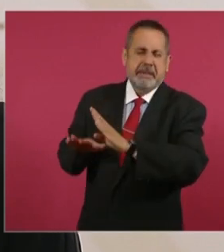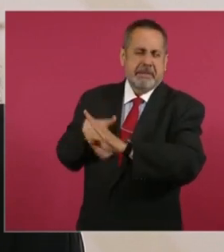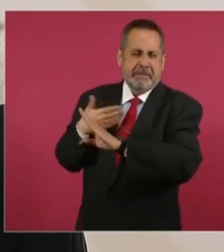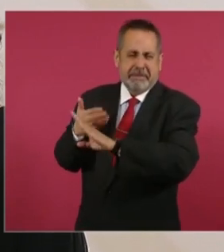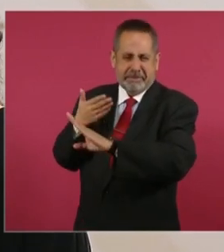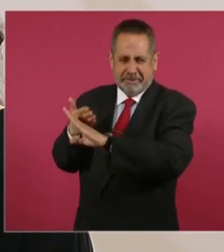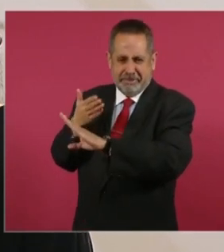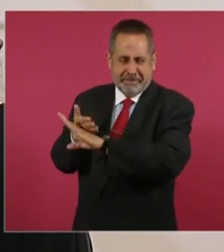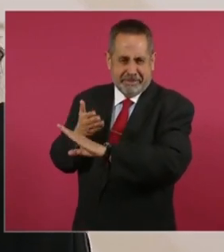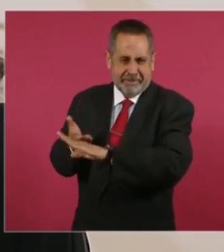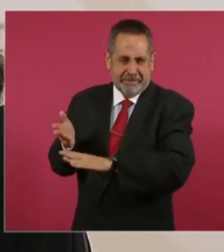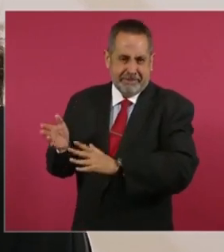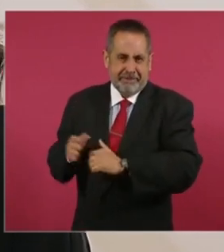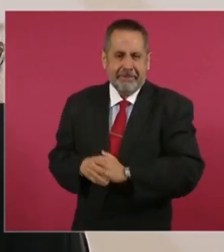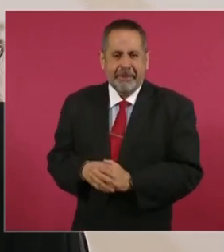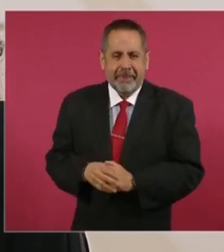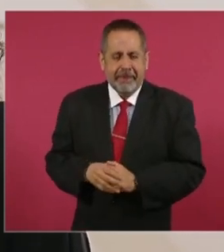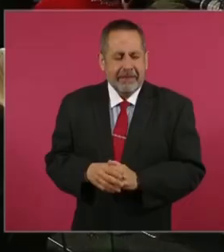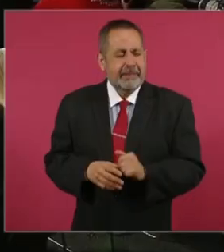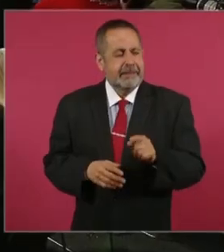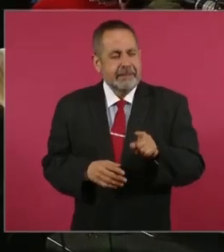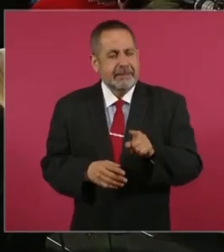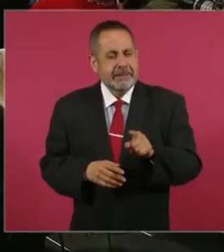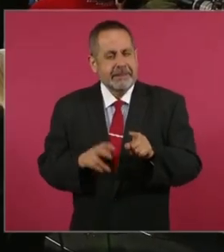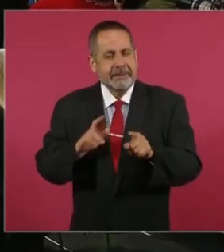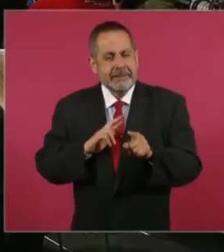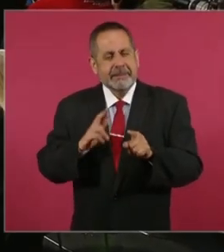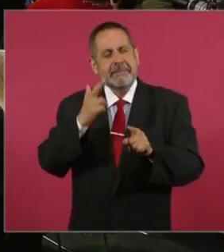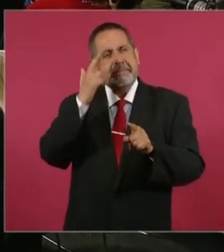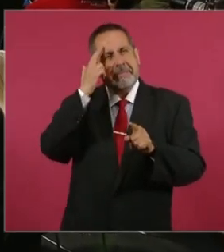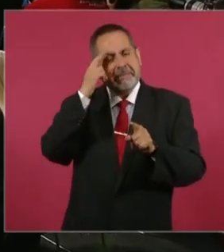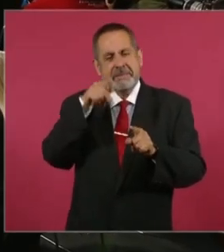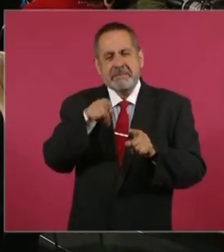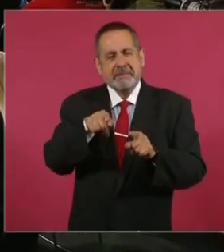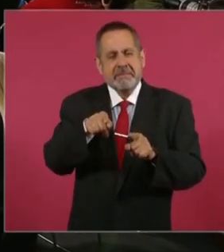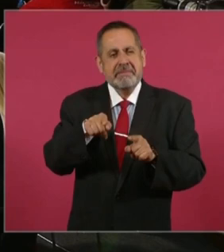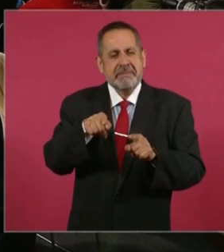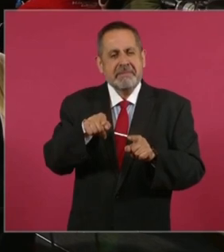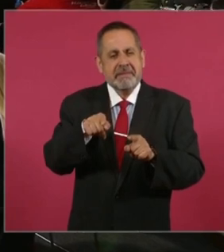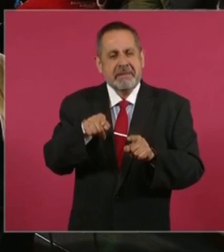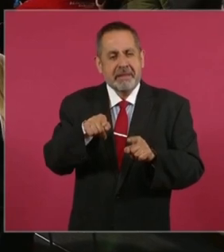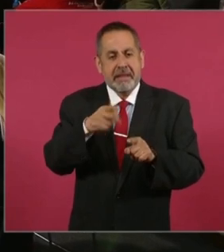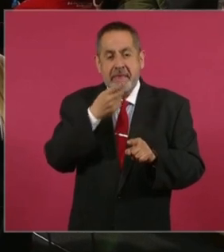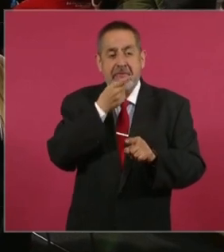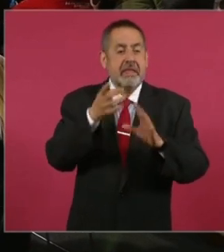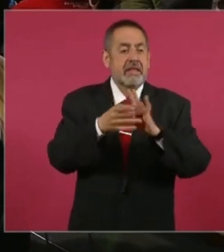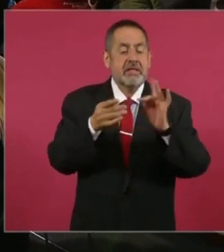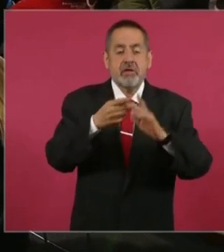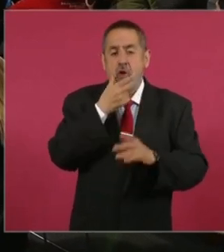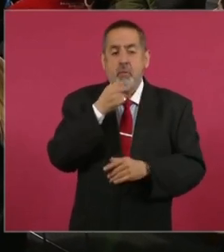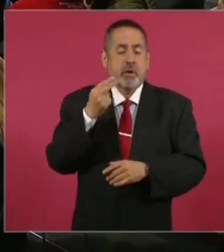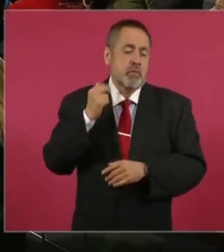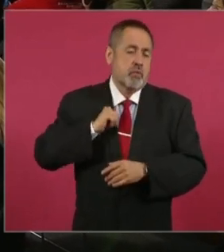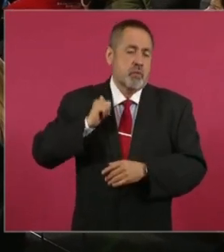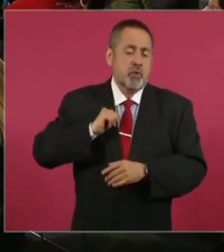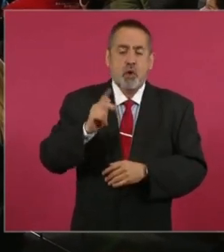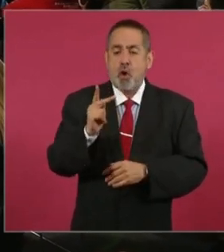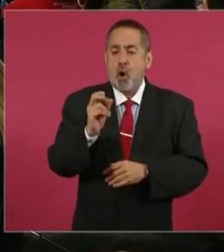me haces recordar lo que decía Ponciano Arriaga,